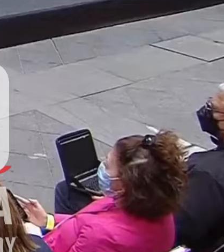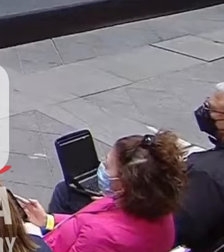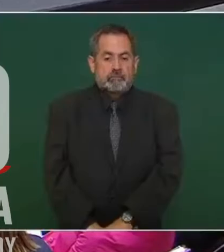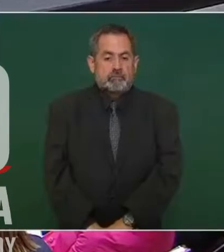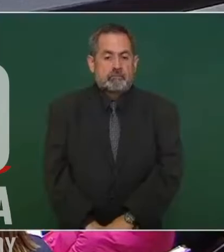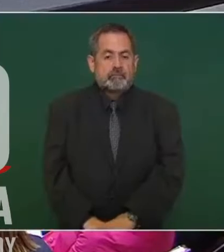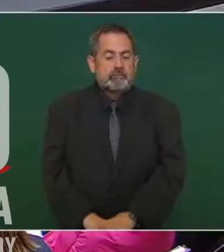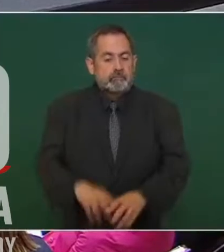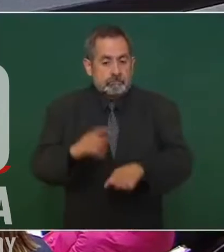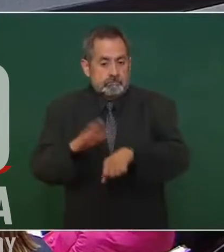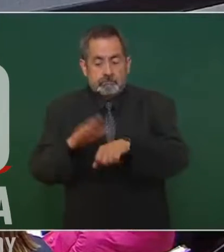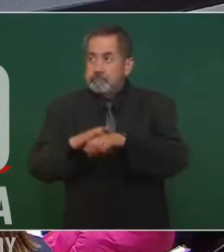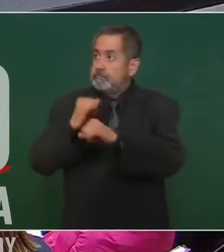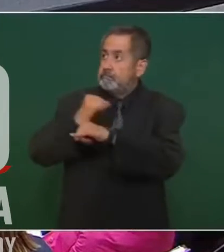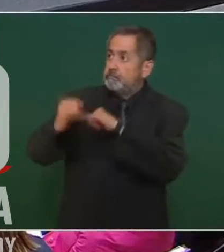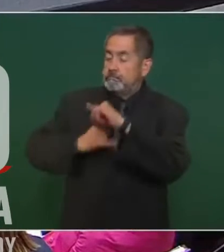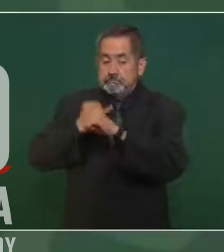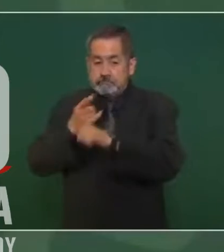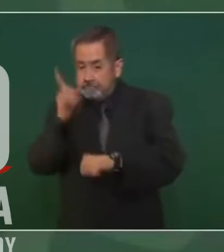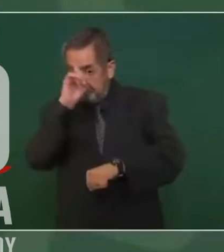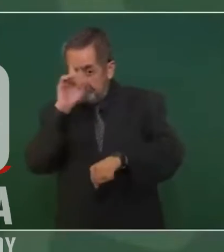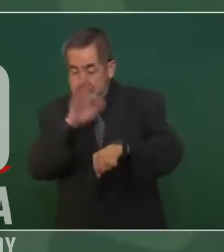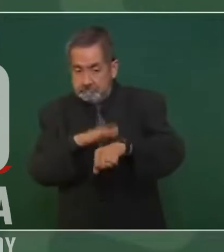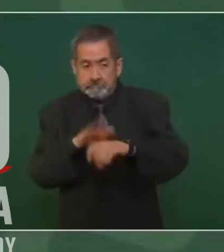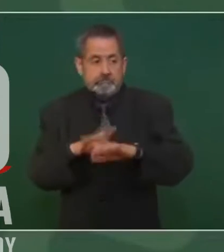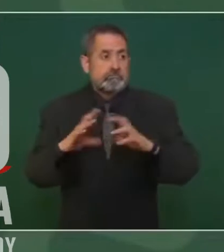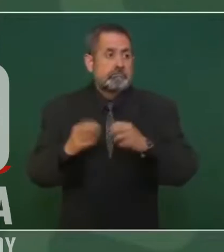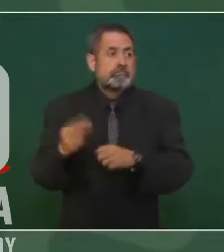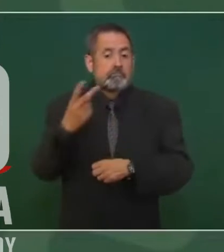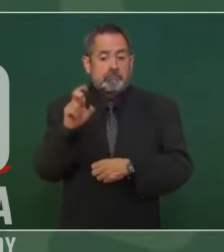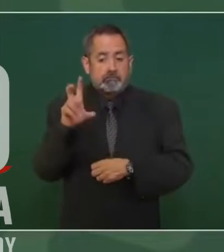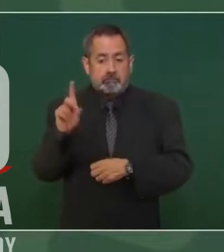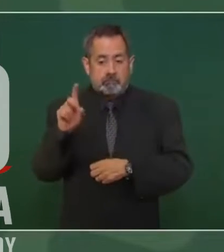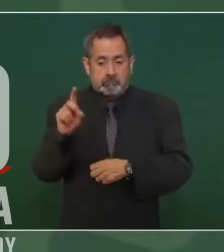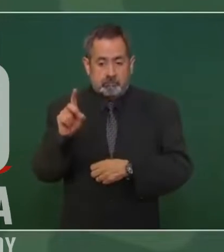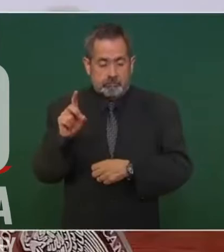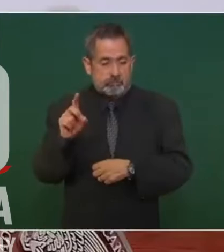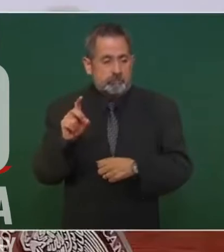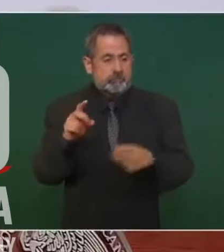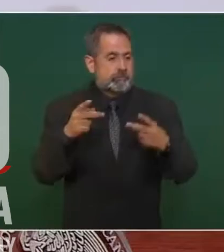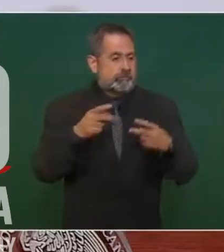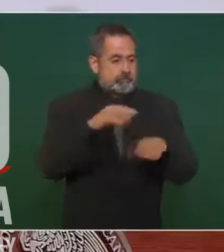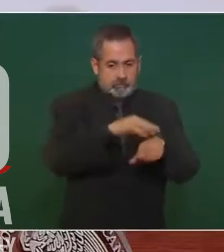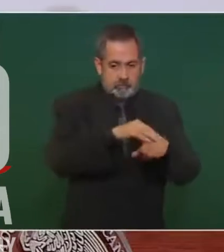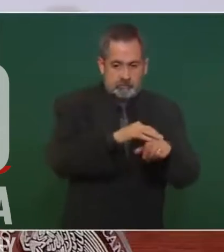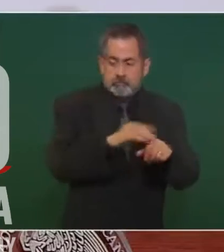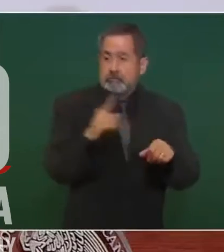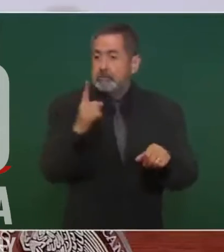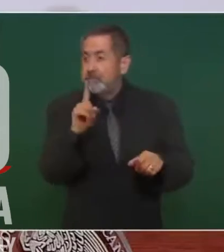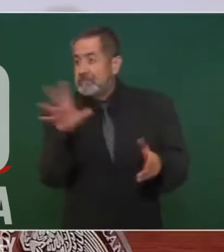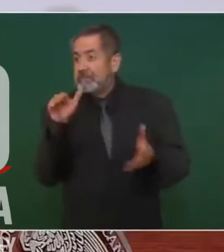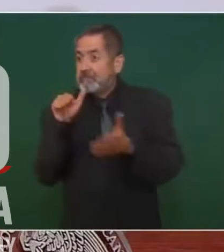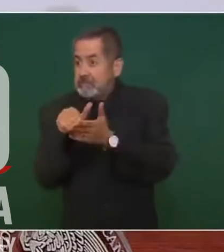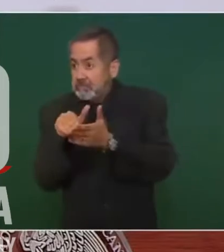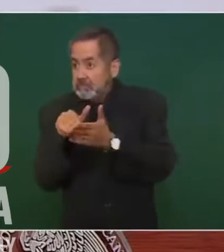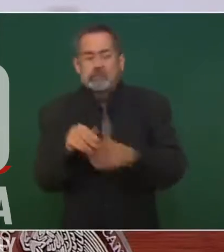las recomendaciones internacionales son de 230 médicos por cada 100,000 habitantes, lo que muestra